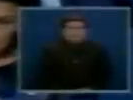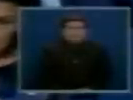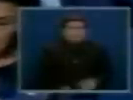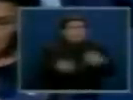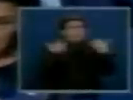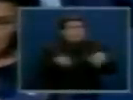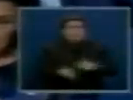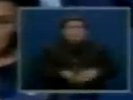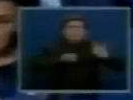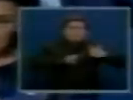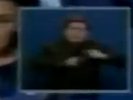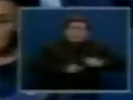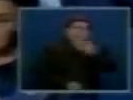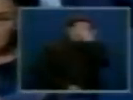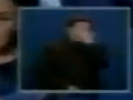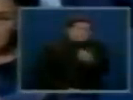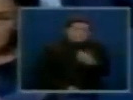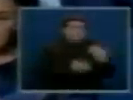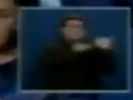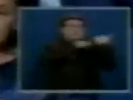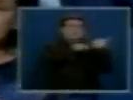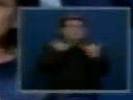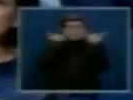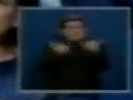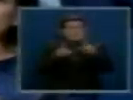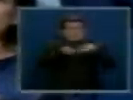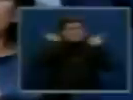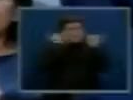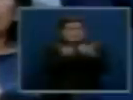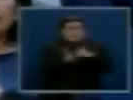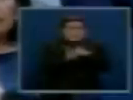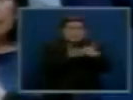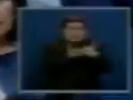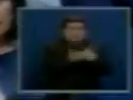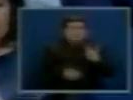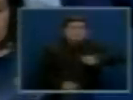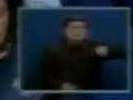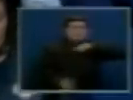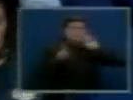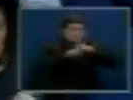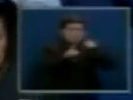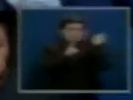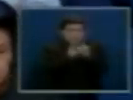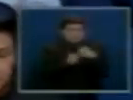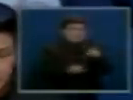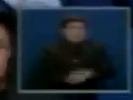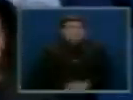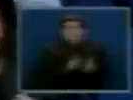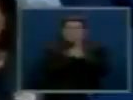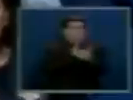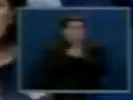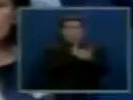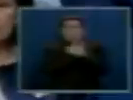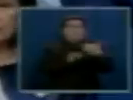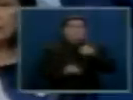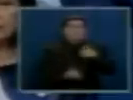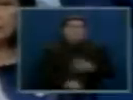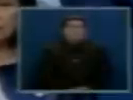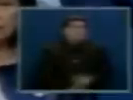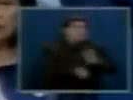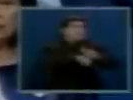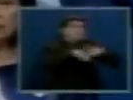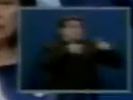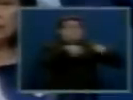dolor y el sufrimiento que han soportado los sectores más débiles de nuestra sociedad por esta incapacidad e indolencia de